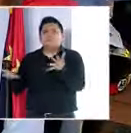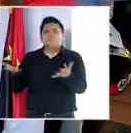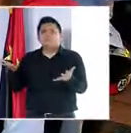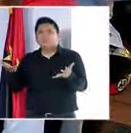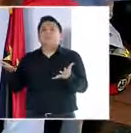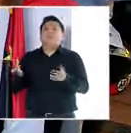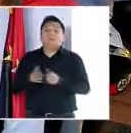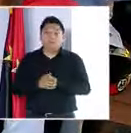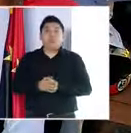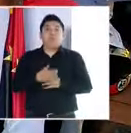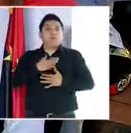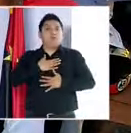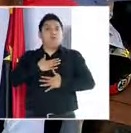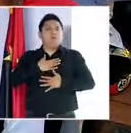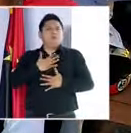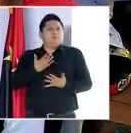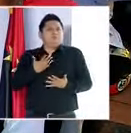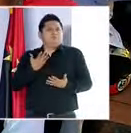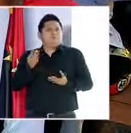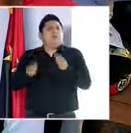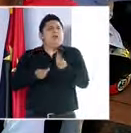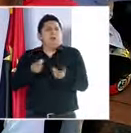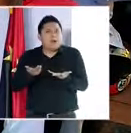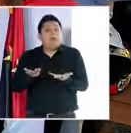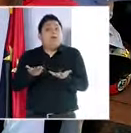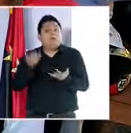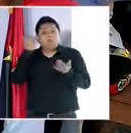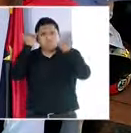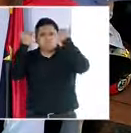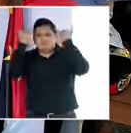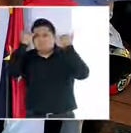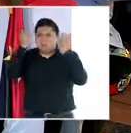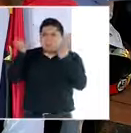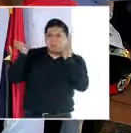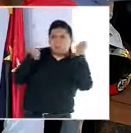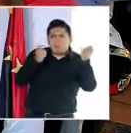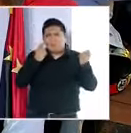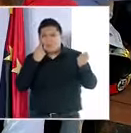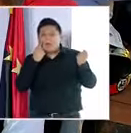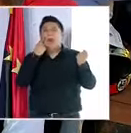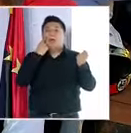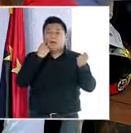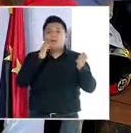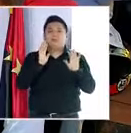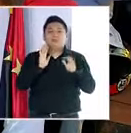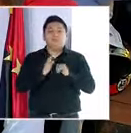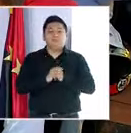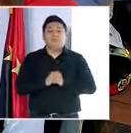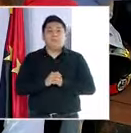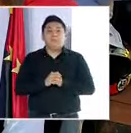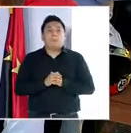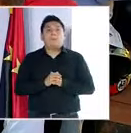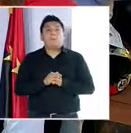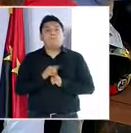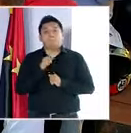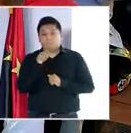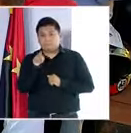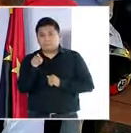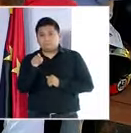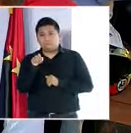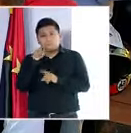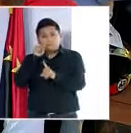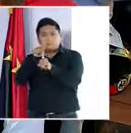Nuestro principal propósito frente a ella fue generar de ese